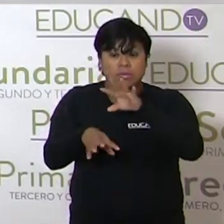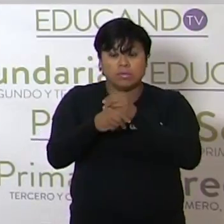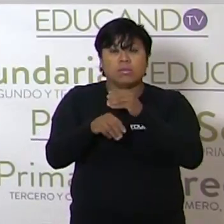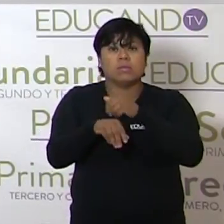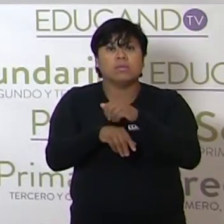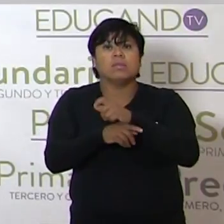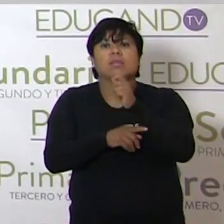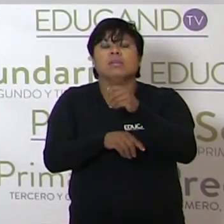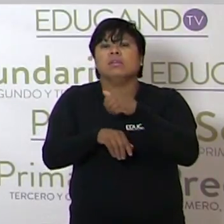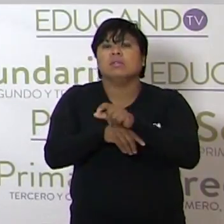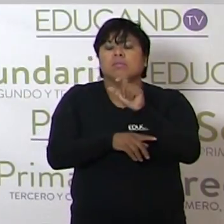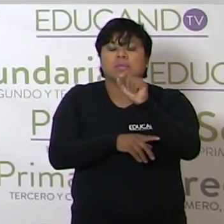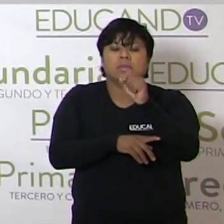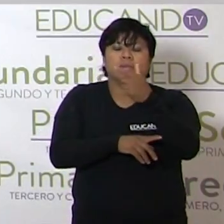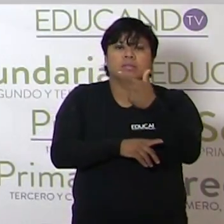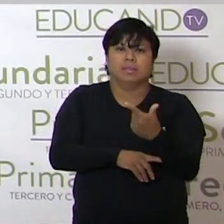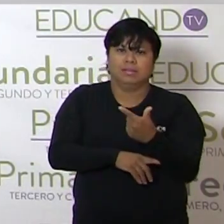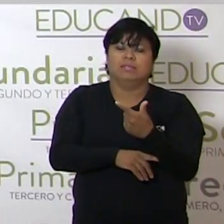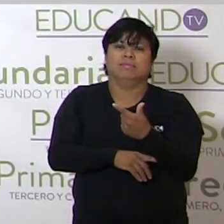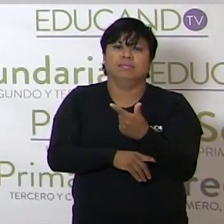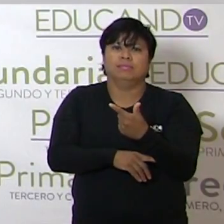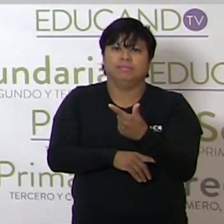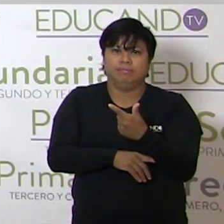total de 27.